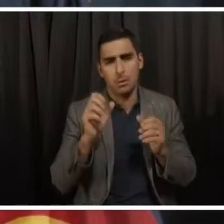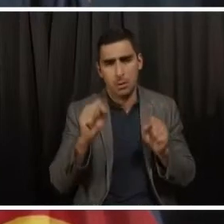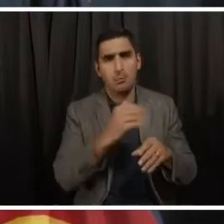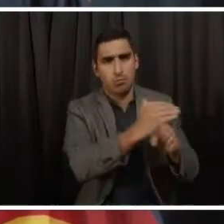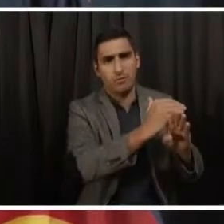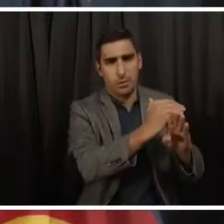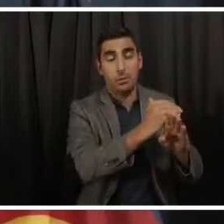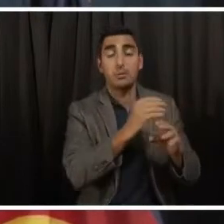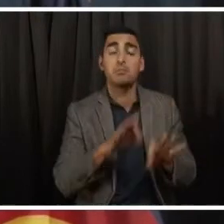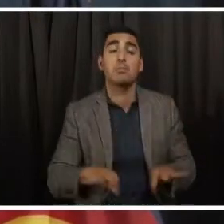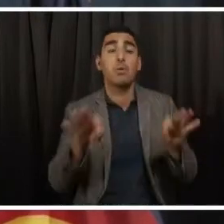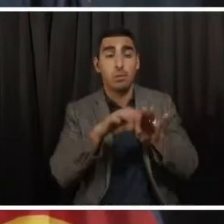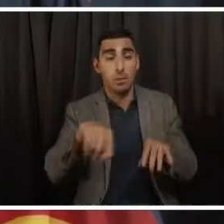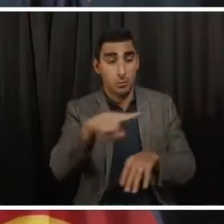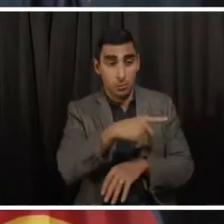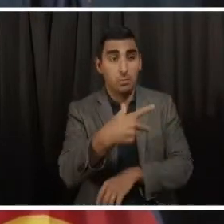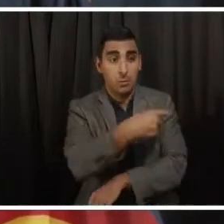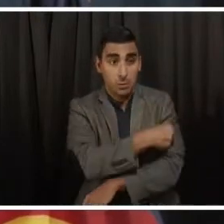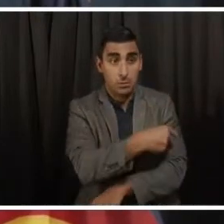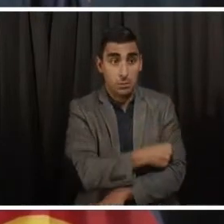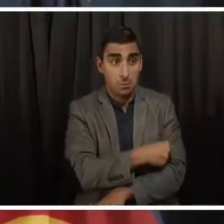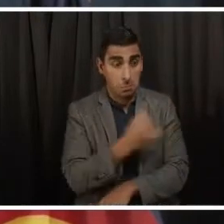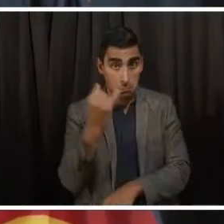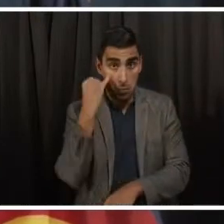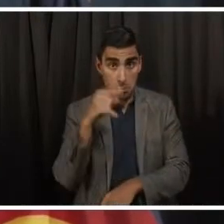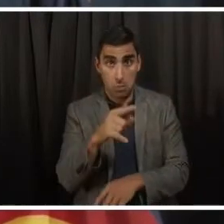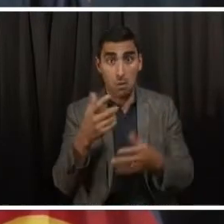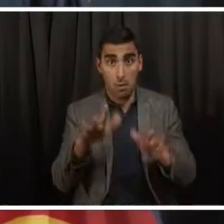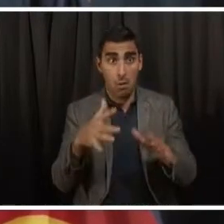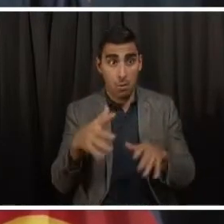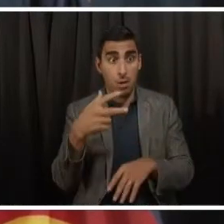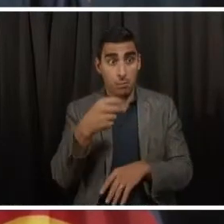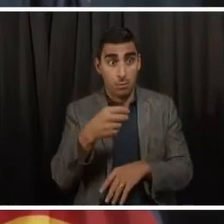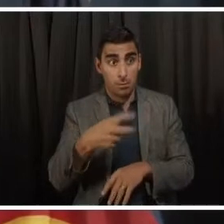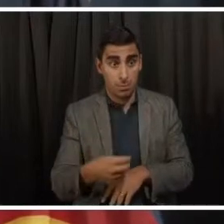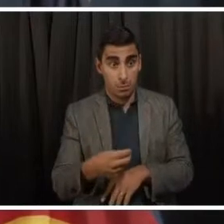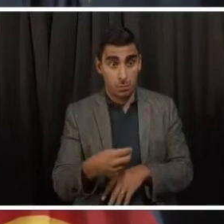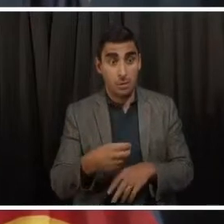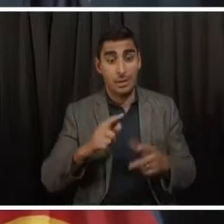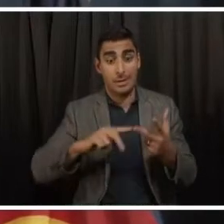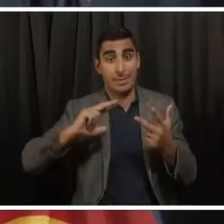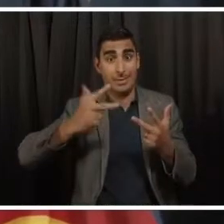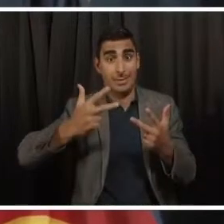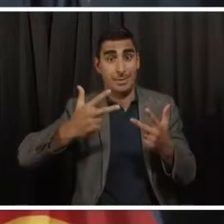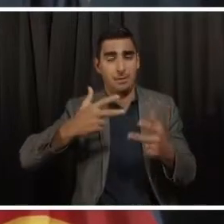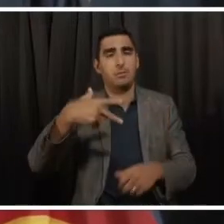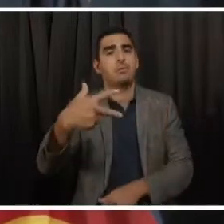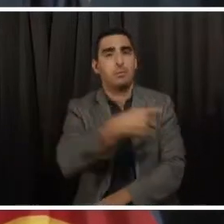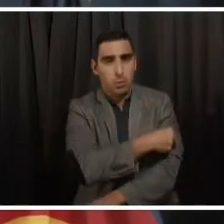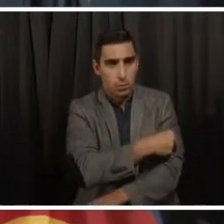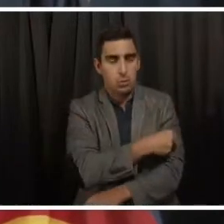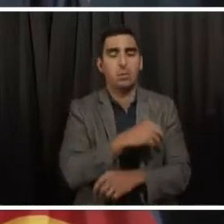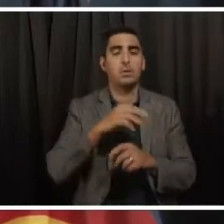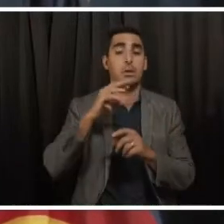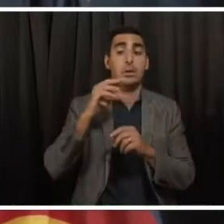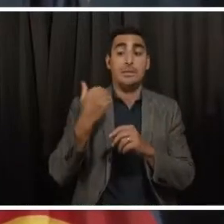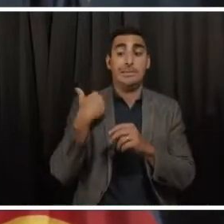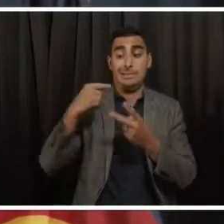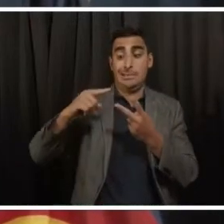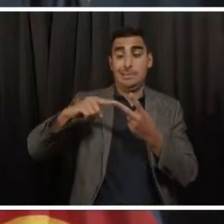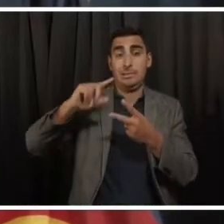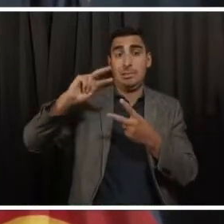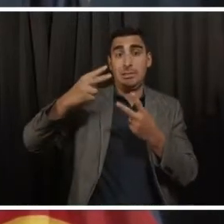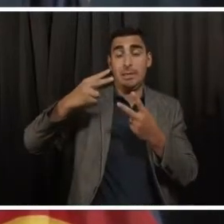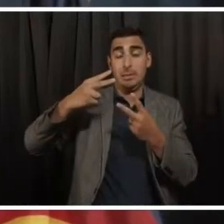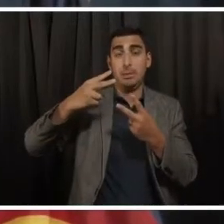si ya recibieron sus vacunas, debe recibir el booster después de 6 meses después del